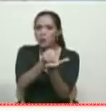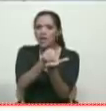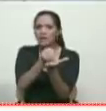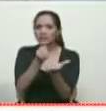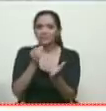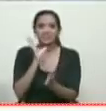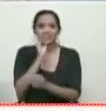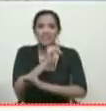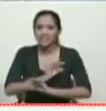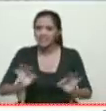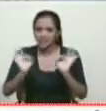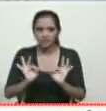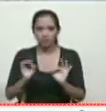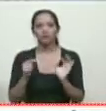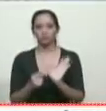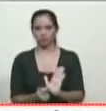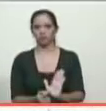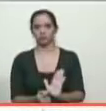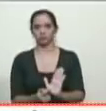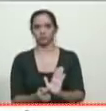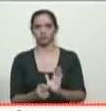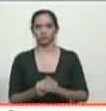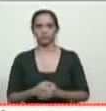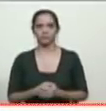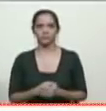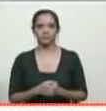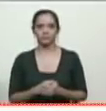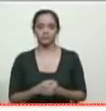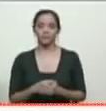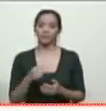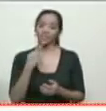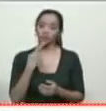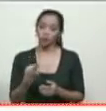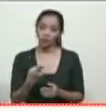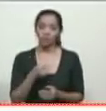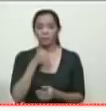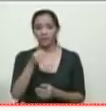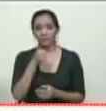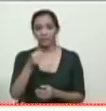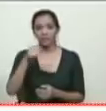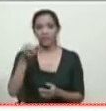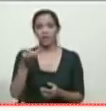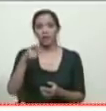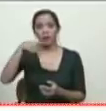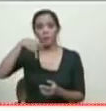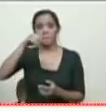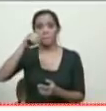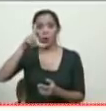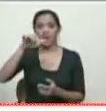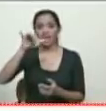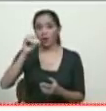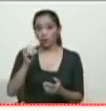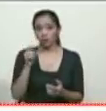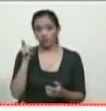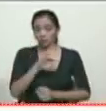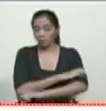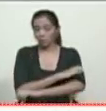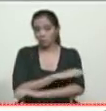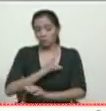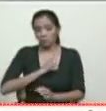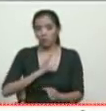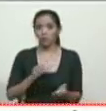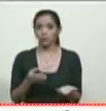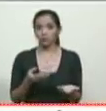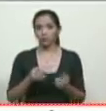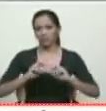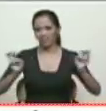conseguido evidencias de que esto sea cierto. Bueno, esto lo dice Patricia Poleo, que puede ser cualquier cosa menos chavista a propósito de estos videos falsos que